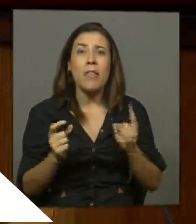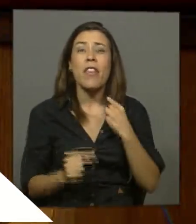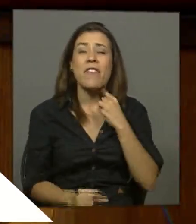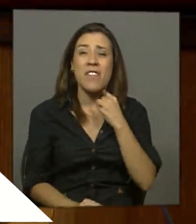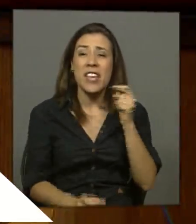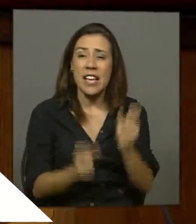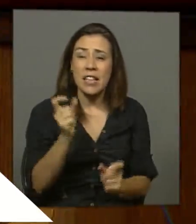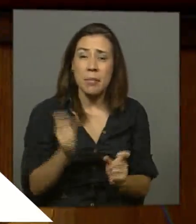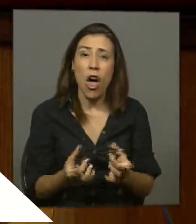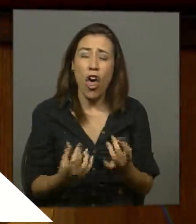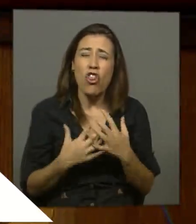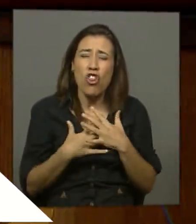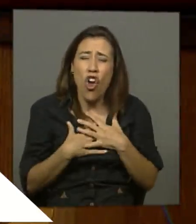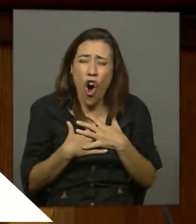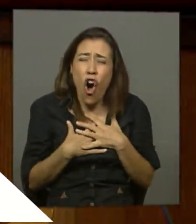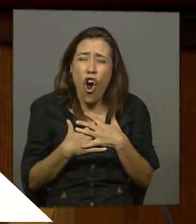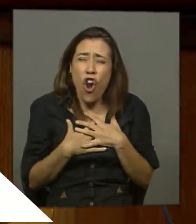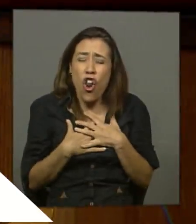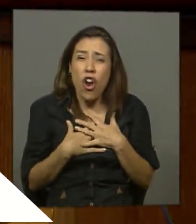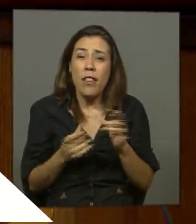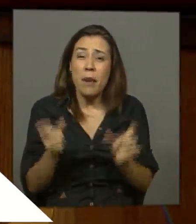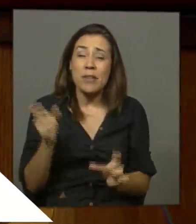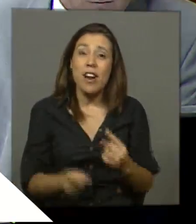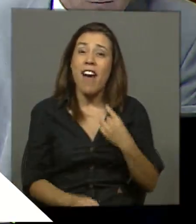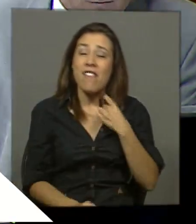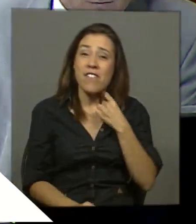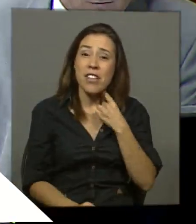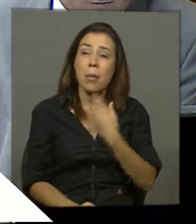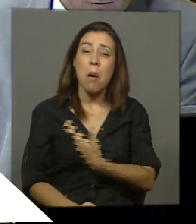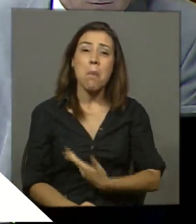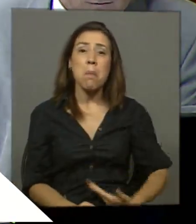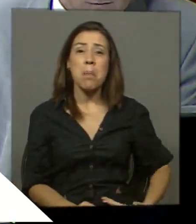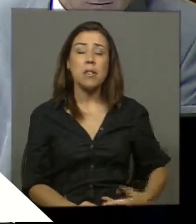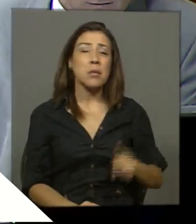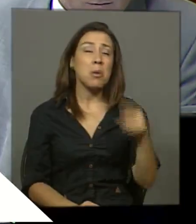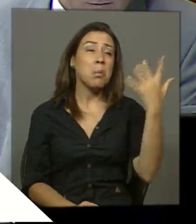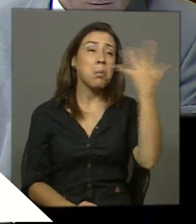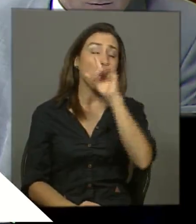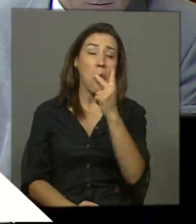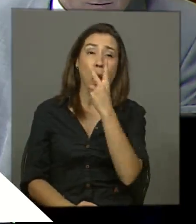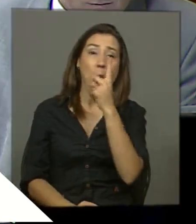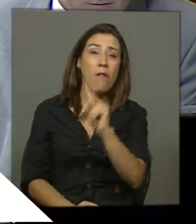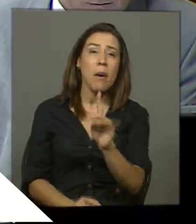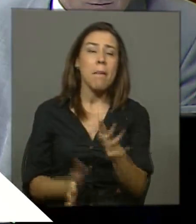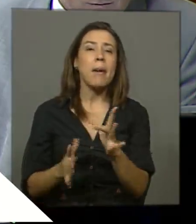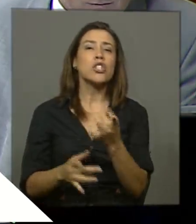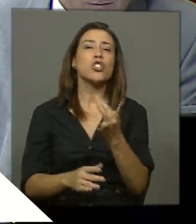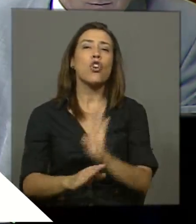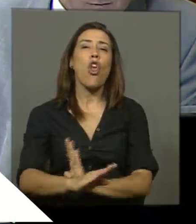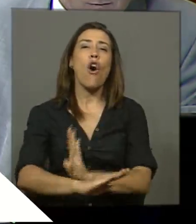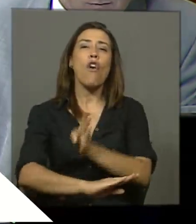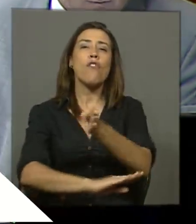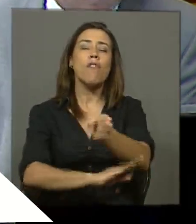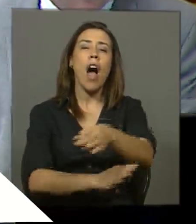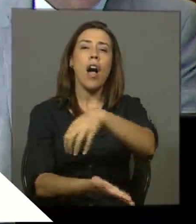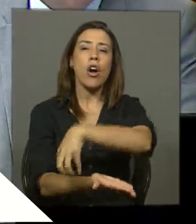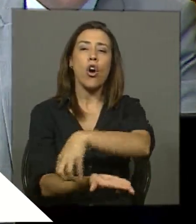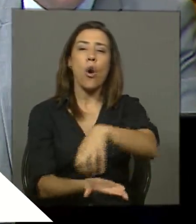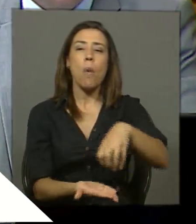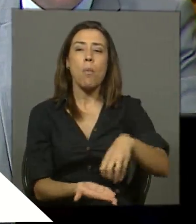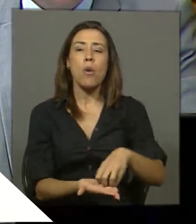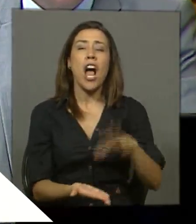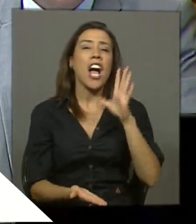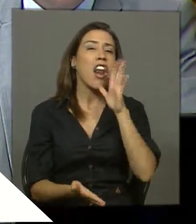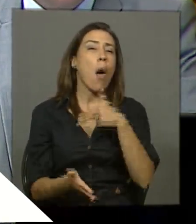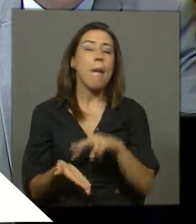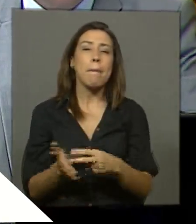ministro el dolor de las la presidenta no lo puede ver porque parece que va solamente a comunas donde no